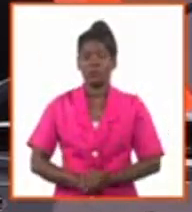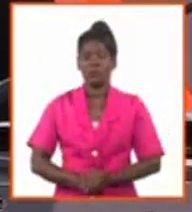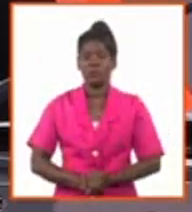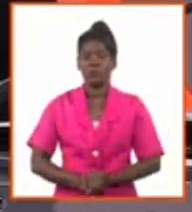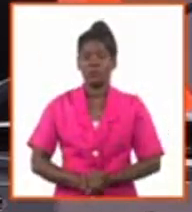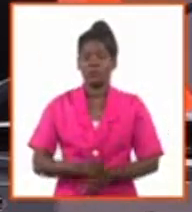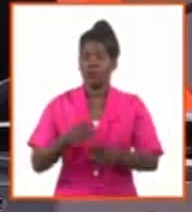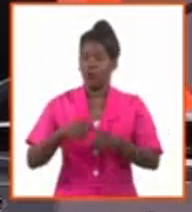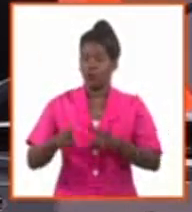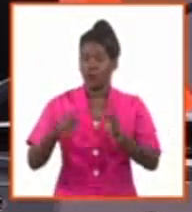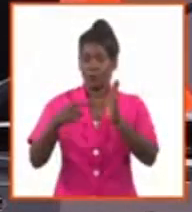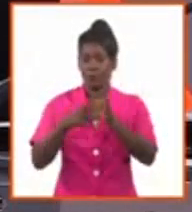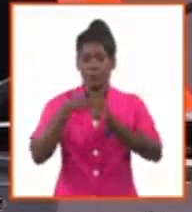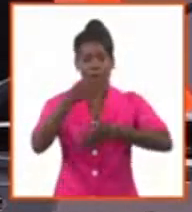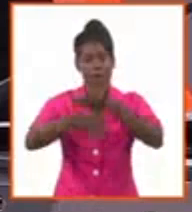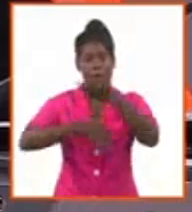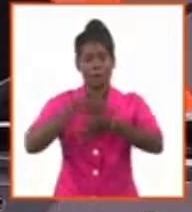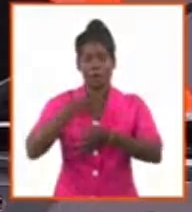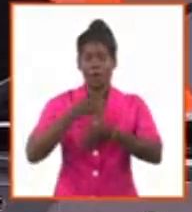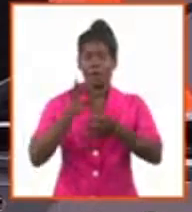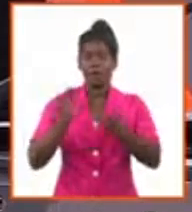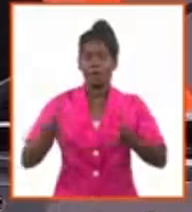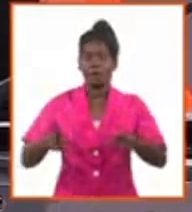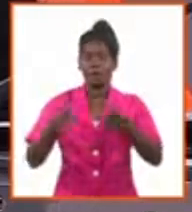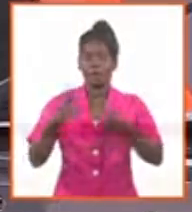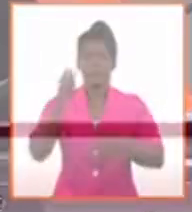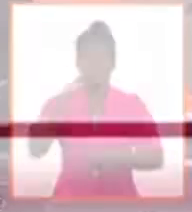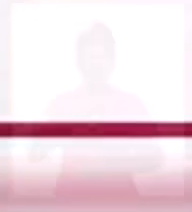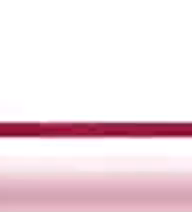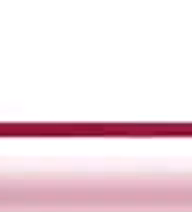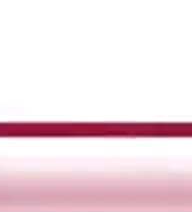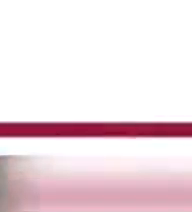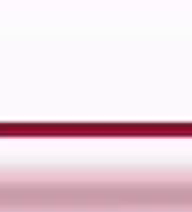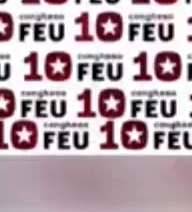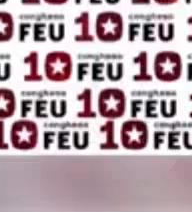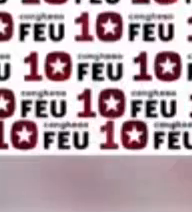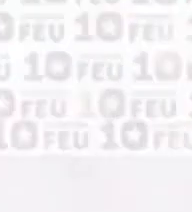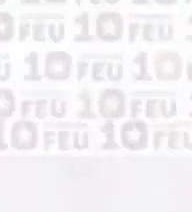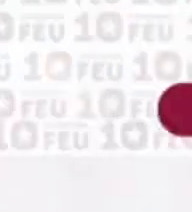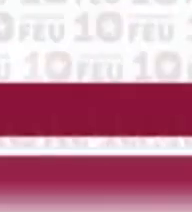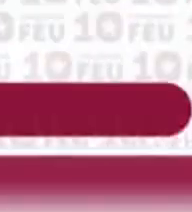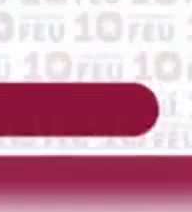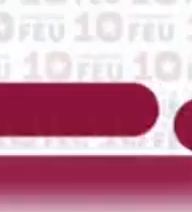días. Hablemos entonces de la FEU, su centenario y su 10º congreso.